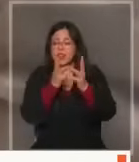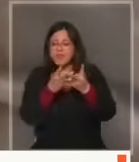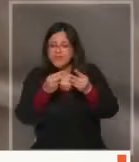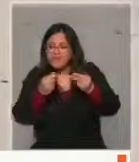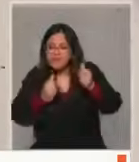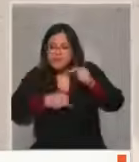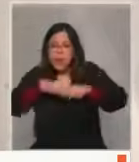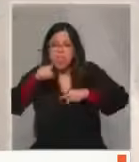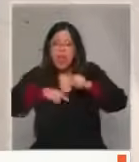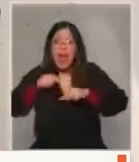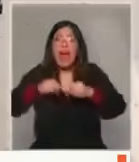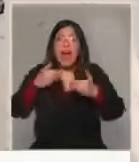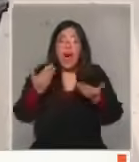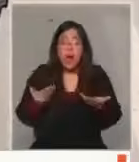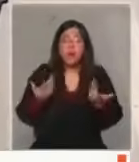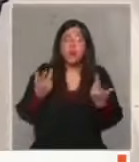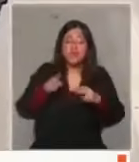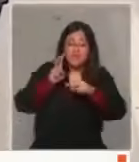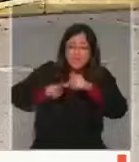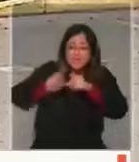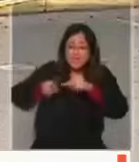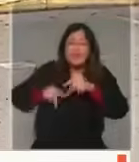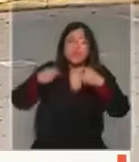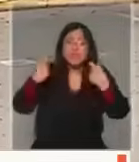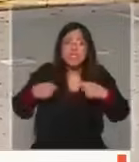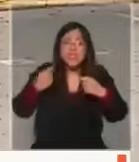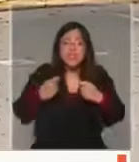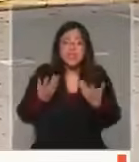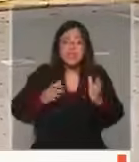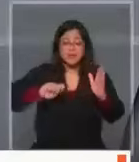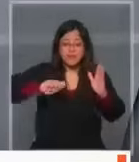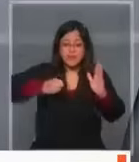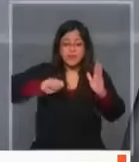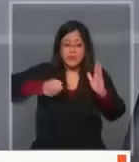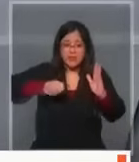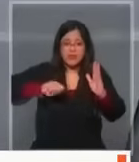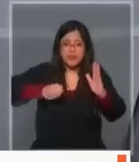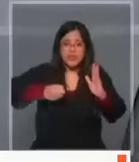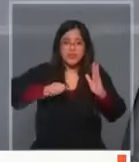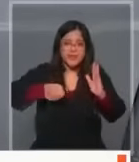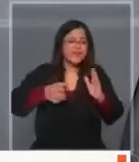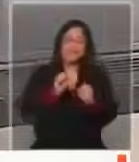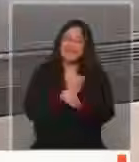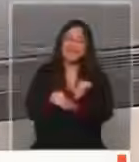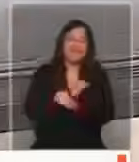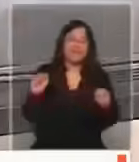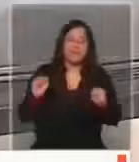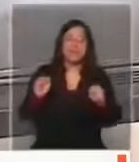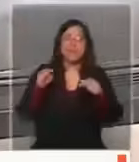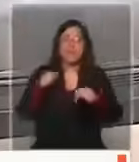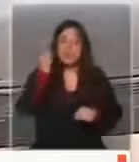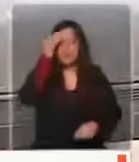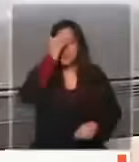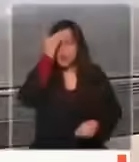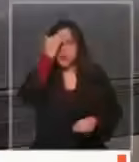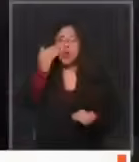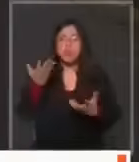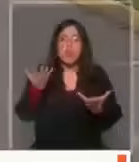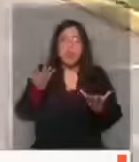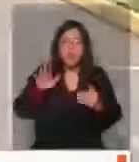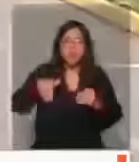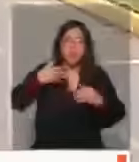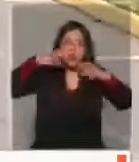interior. Aunque los intenta reparar, todavía no funcionan. No los ha podido echar a andar y está preocupado por las próximas